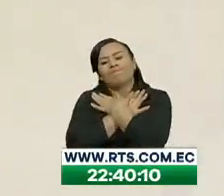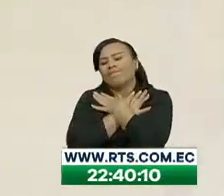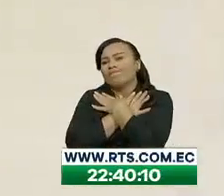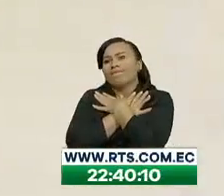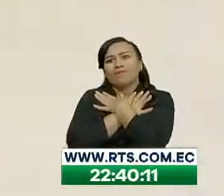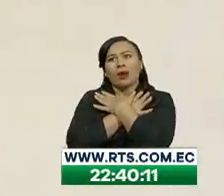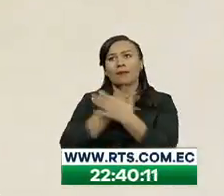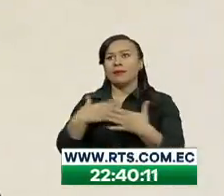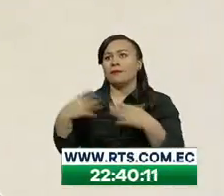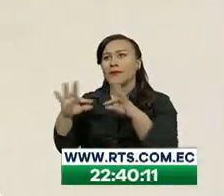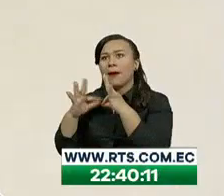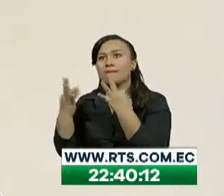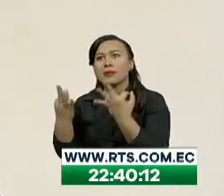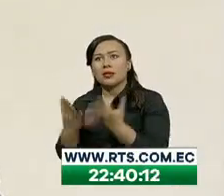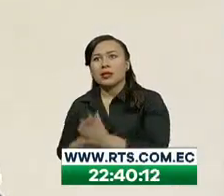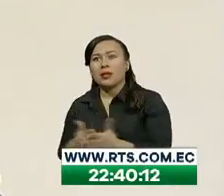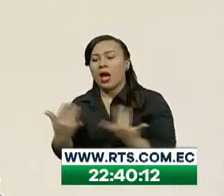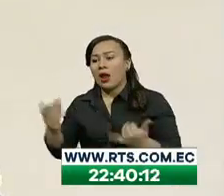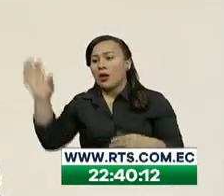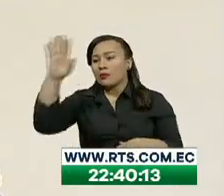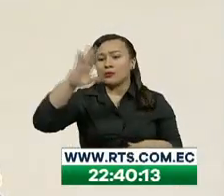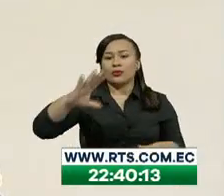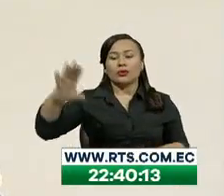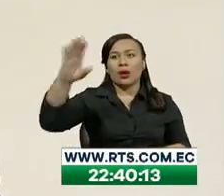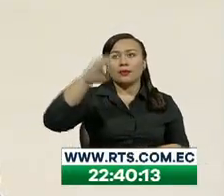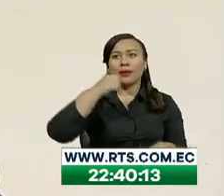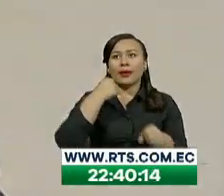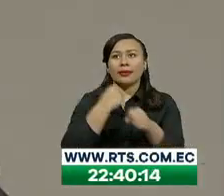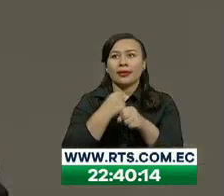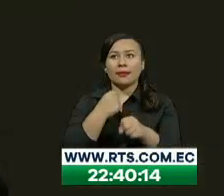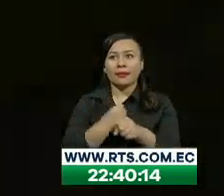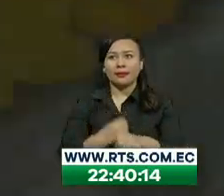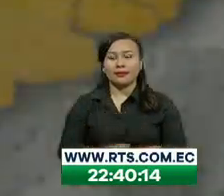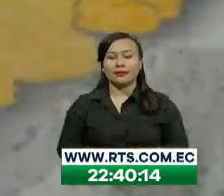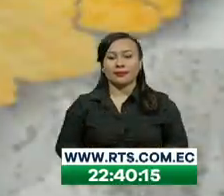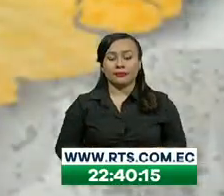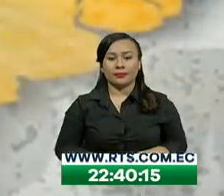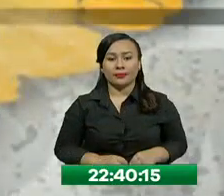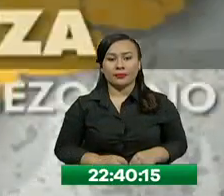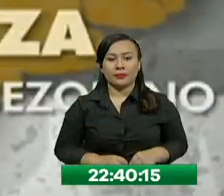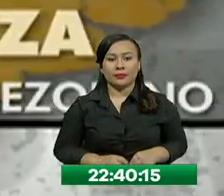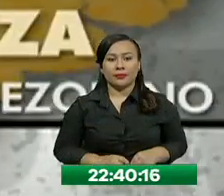Y dar un salto al vacío en busca de la esperanza.